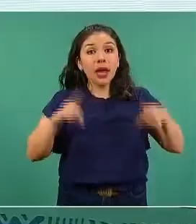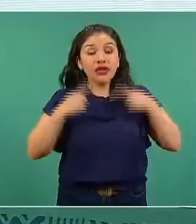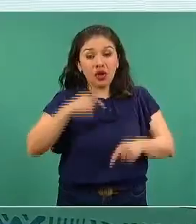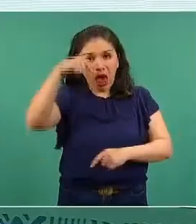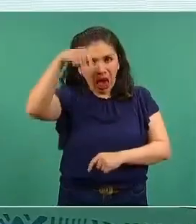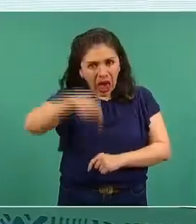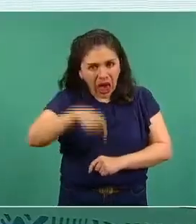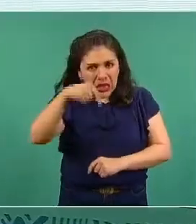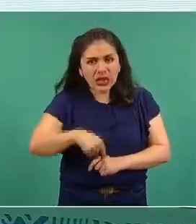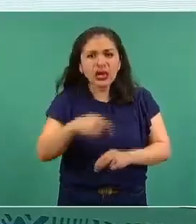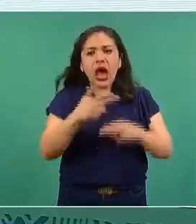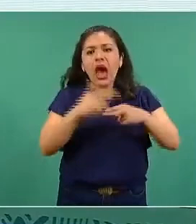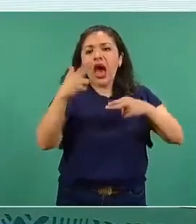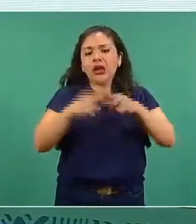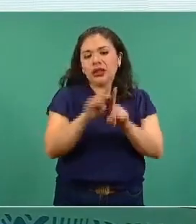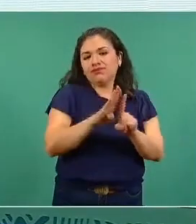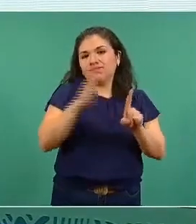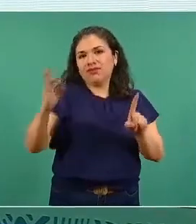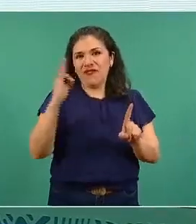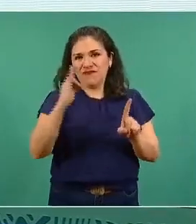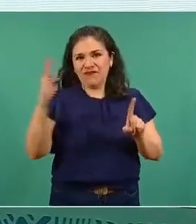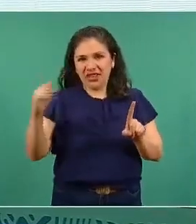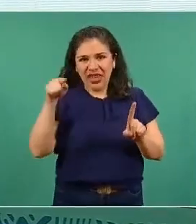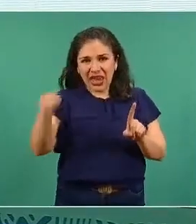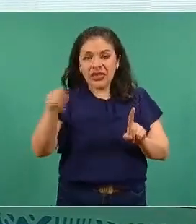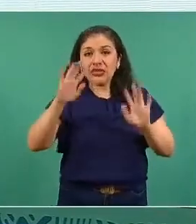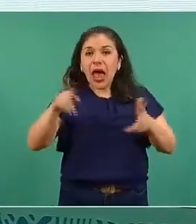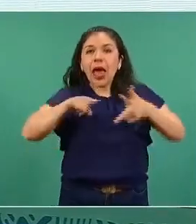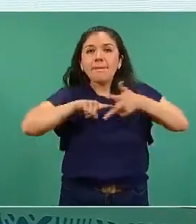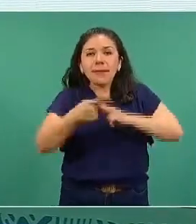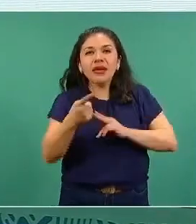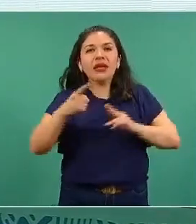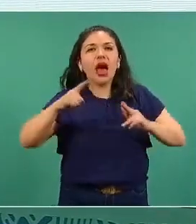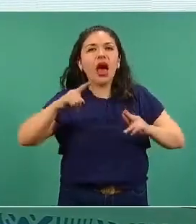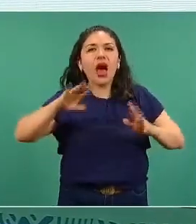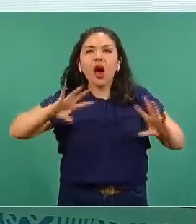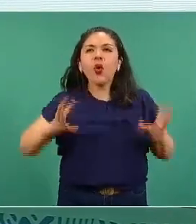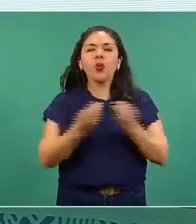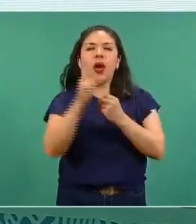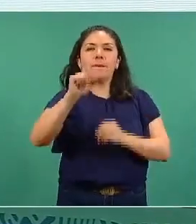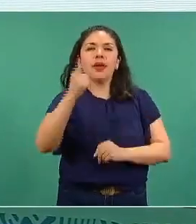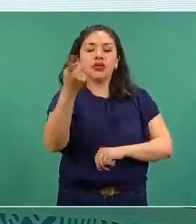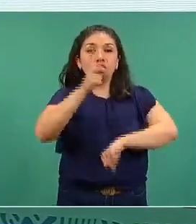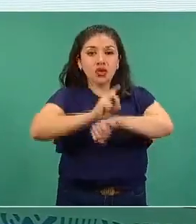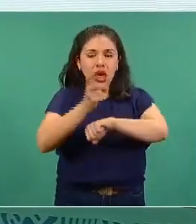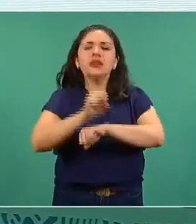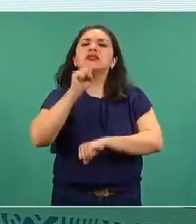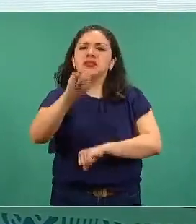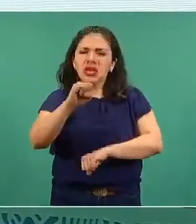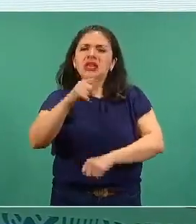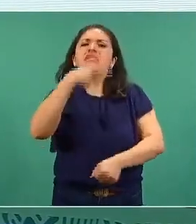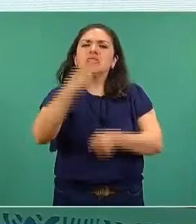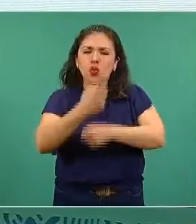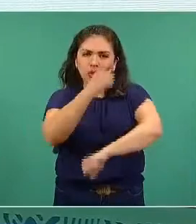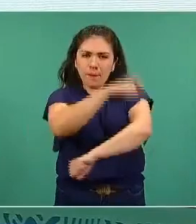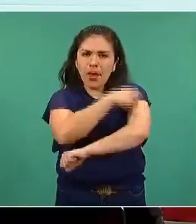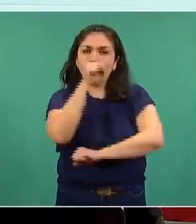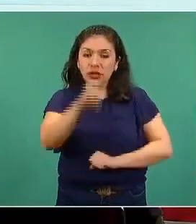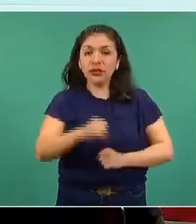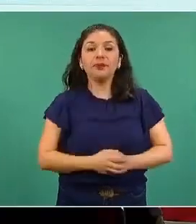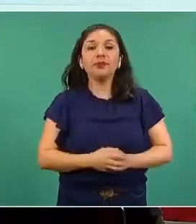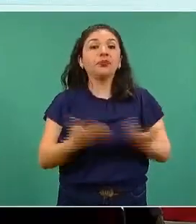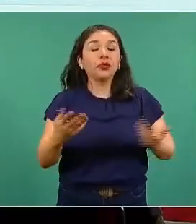aquí hasta aquí, que hasta ahora ya empiezan a cumplir sus 21 días, se les va a vacunar de segunda dosis.